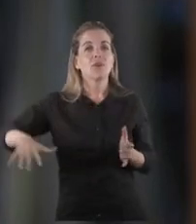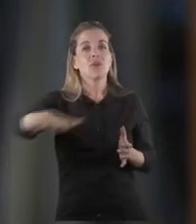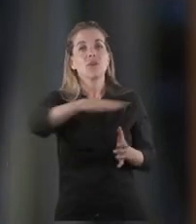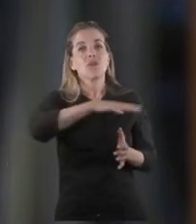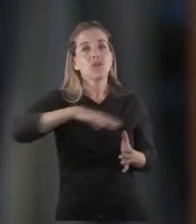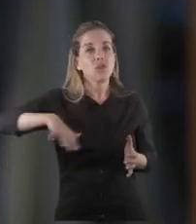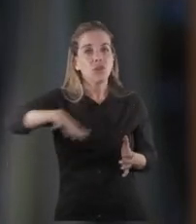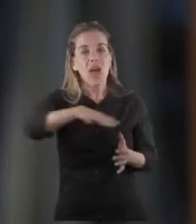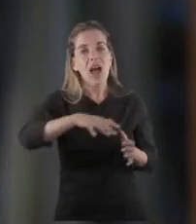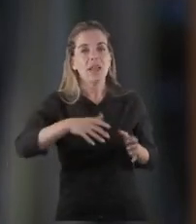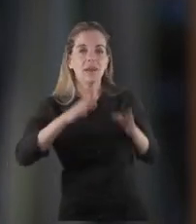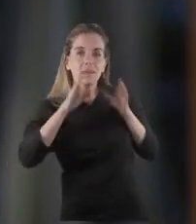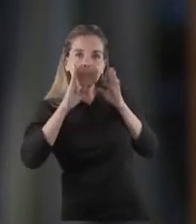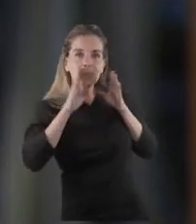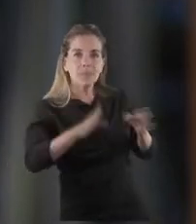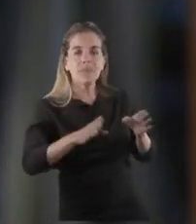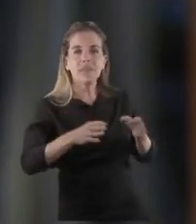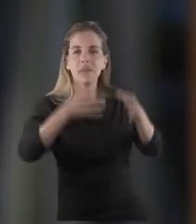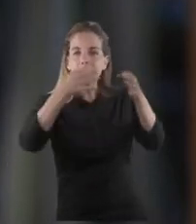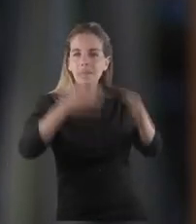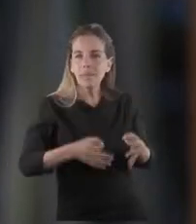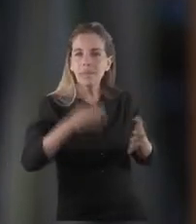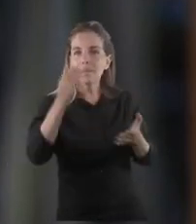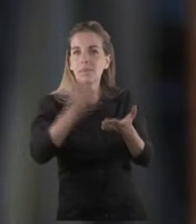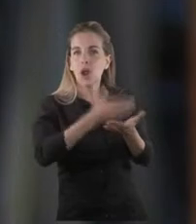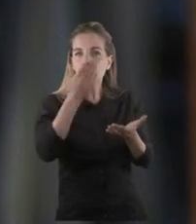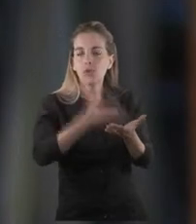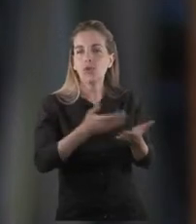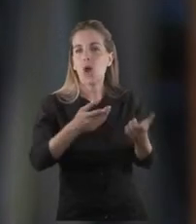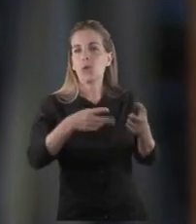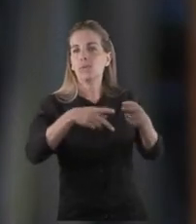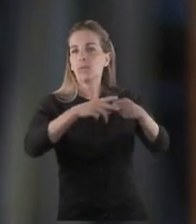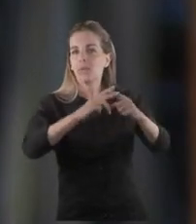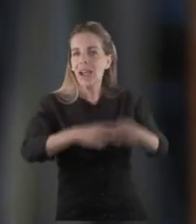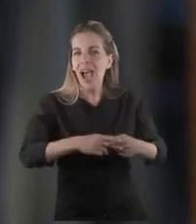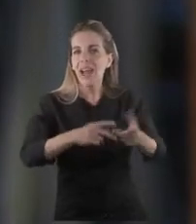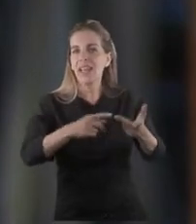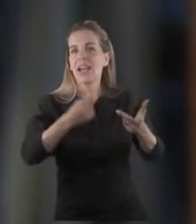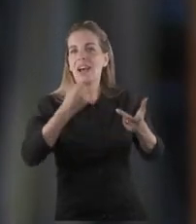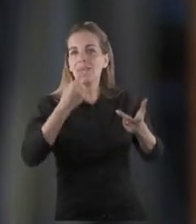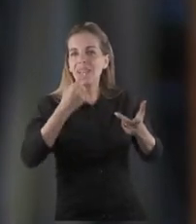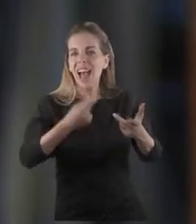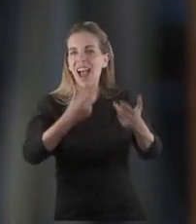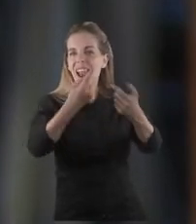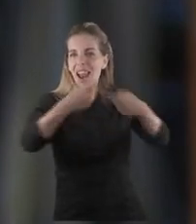de la metalmecánica, en el corazón productivo de la Pampa Húmeda.